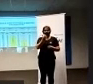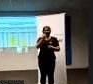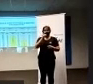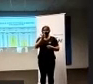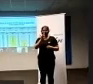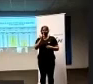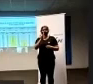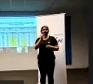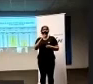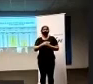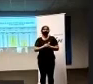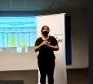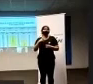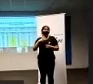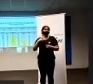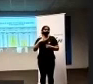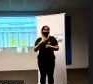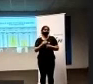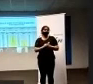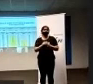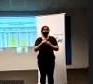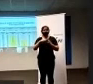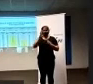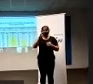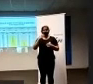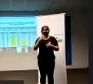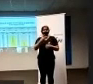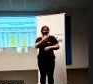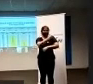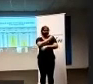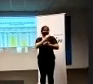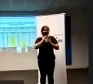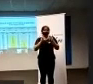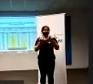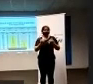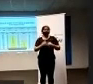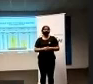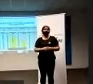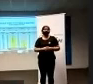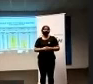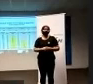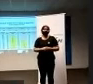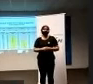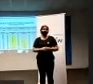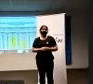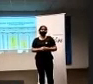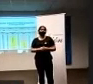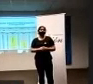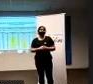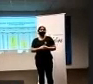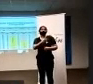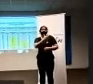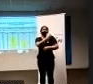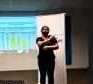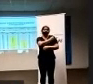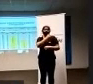los mayores porcentajes. En cuanto a la segunda dosis, se consiguió un porcentaje de 44%, en donde también, si